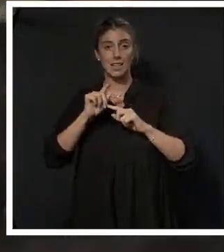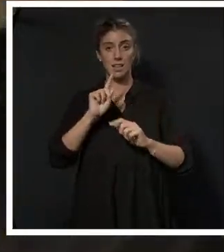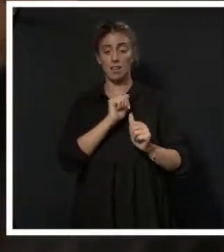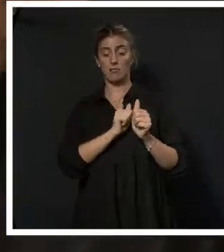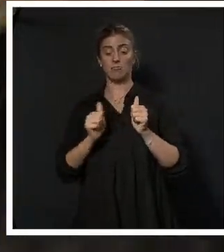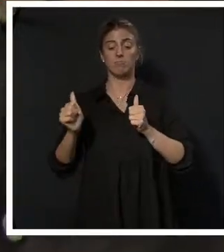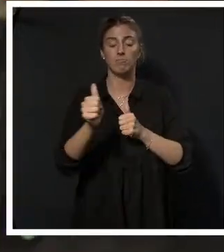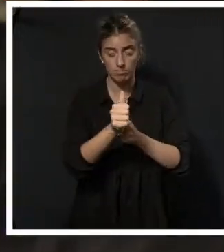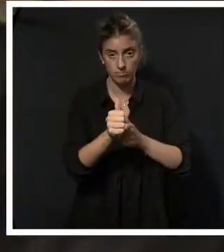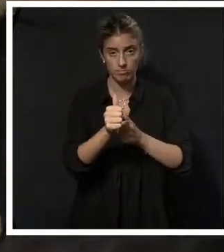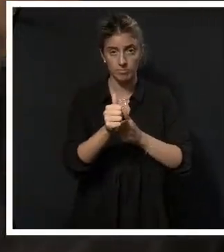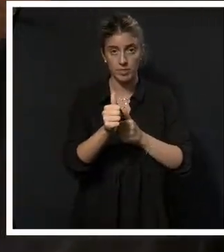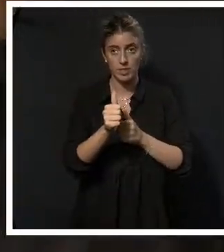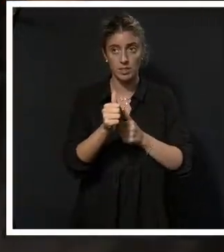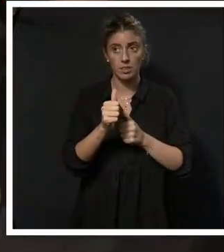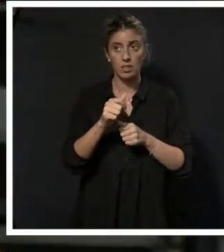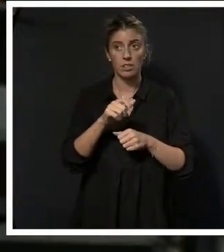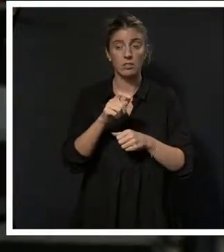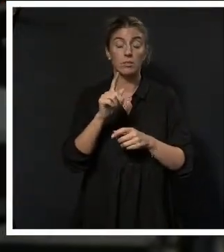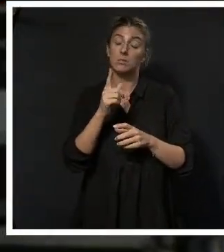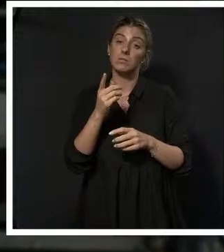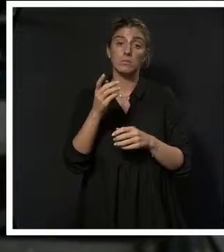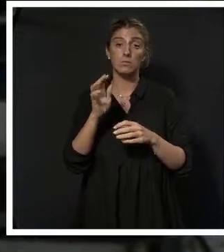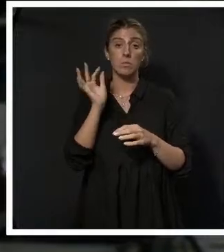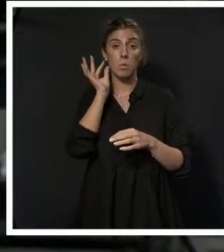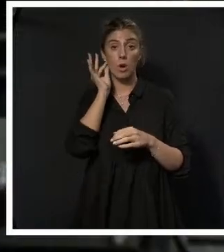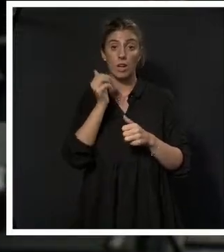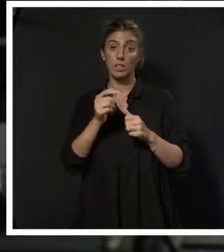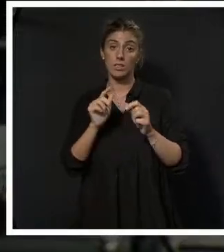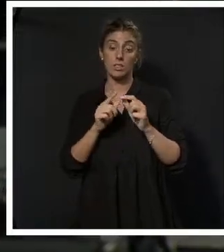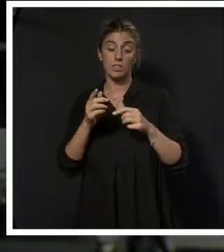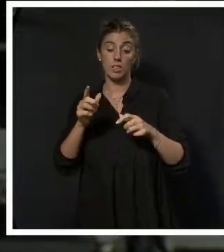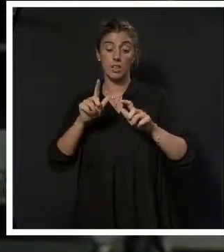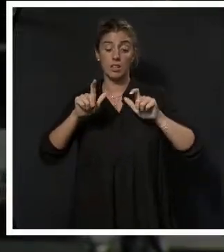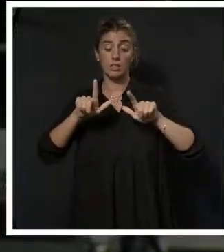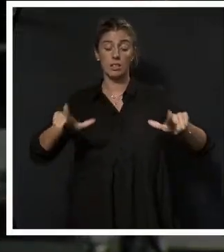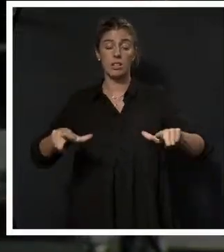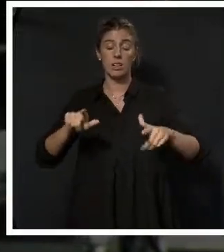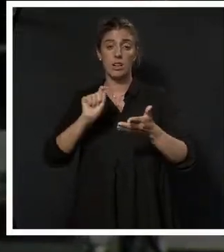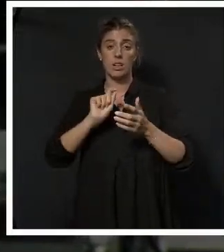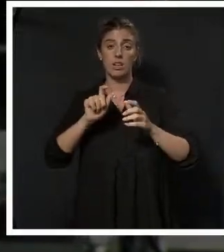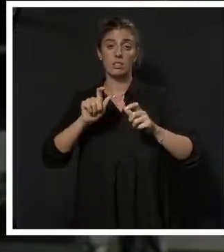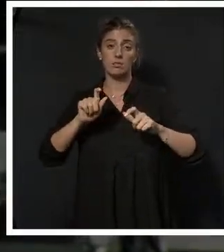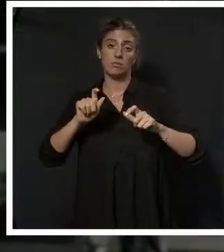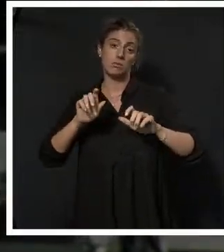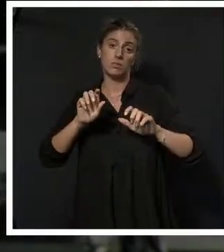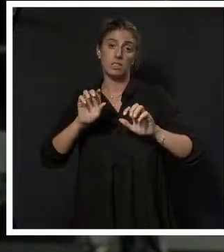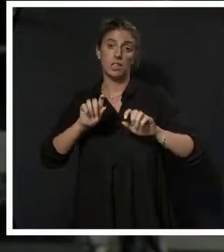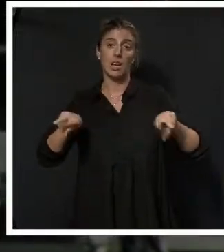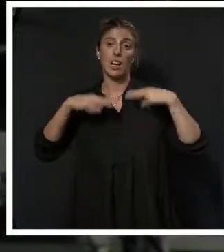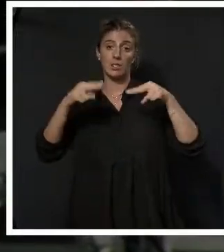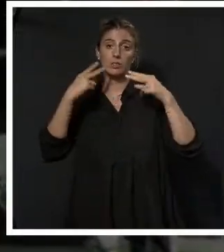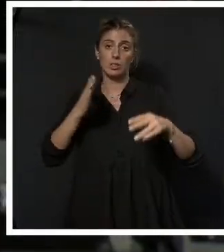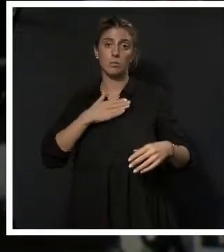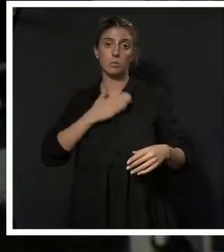plano que haya más mujeres con restaurantes propios Me parece que tesqueter seguridad eh